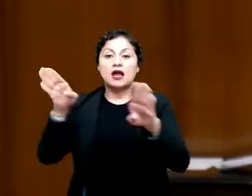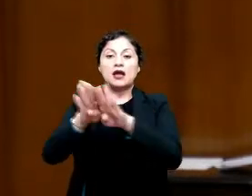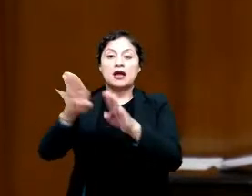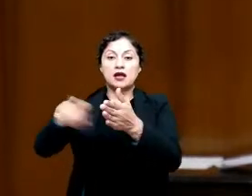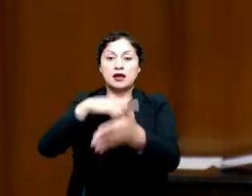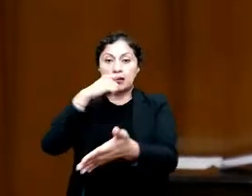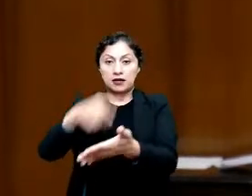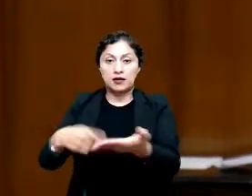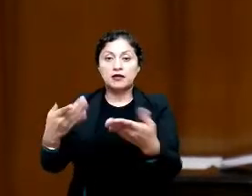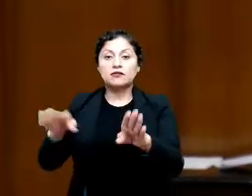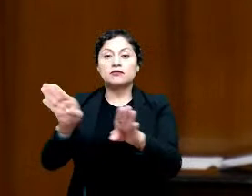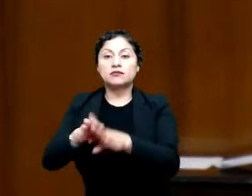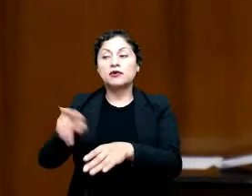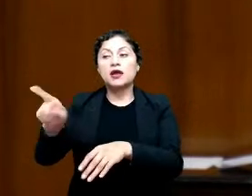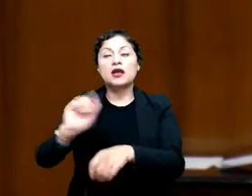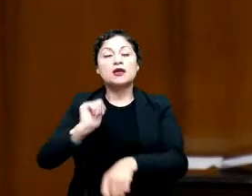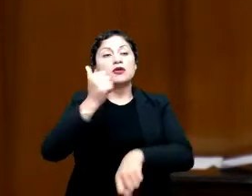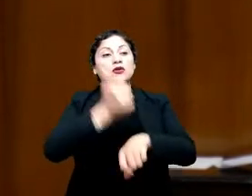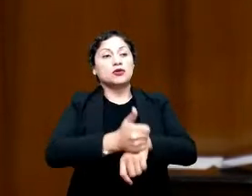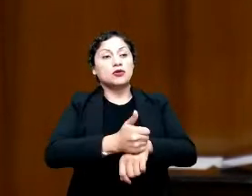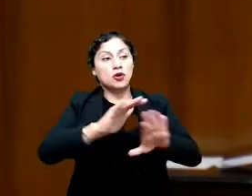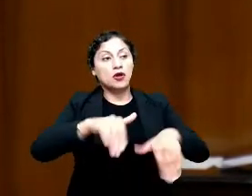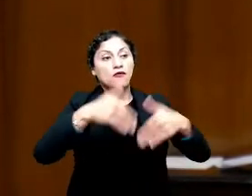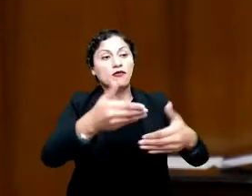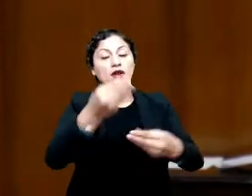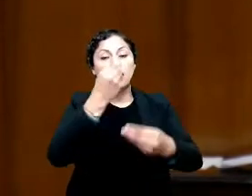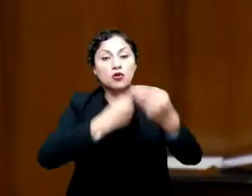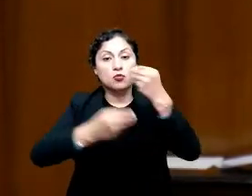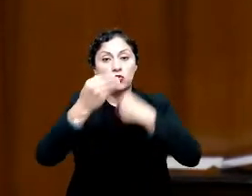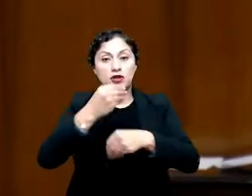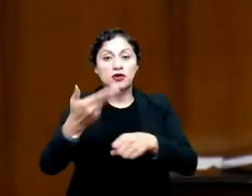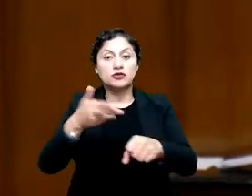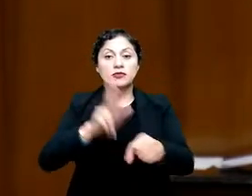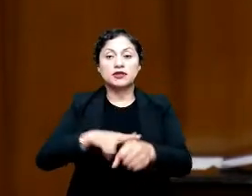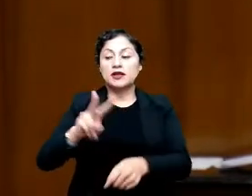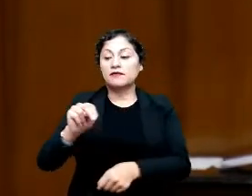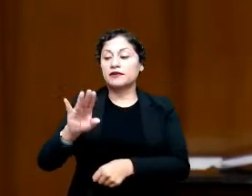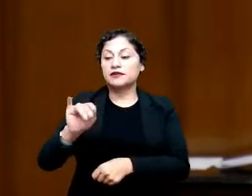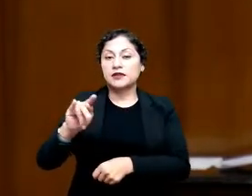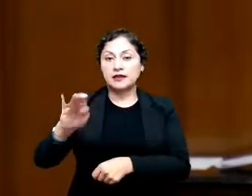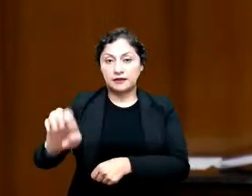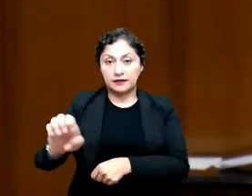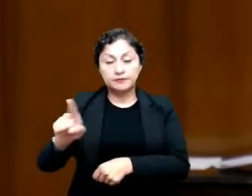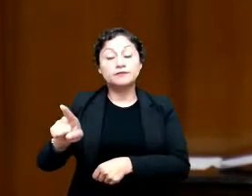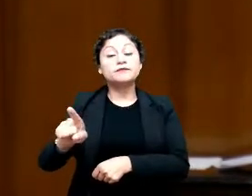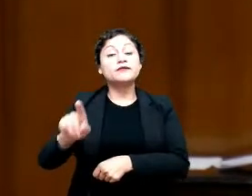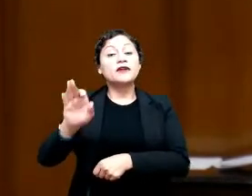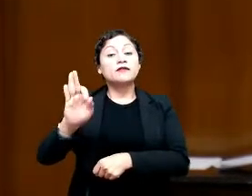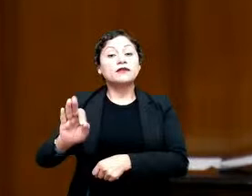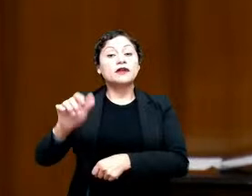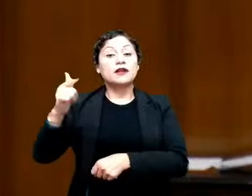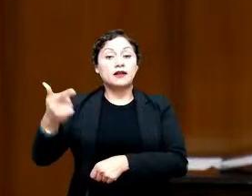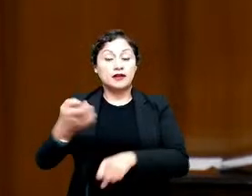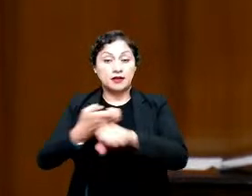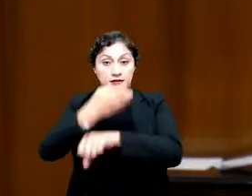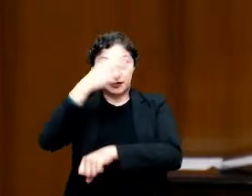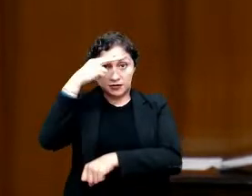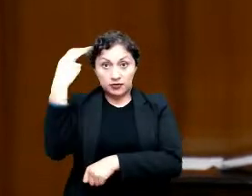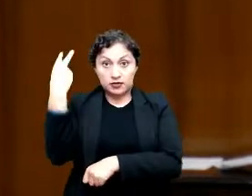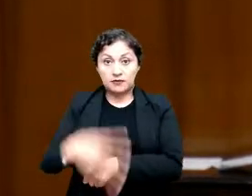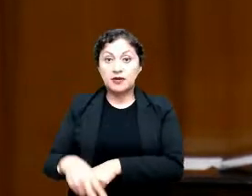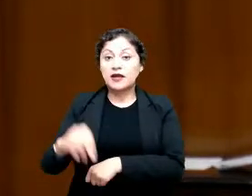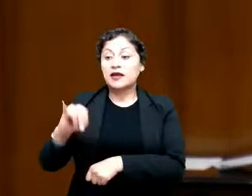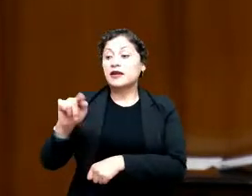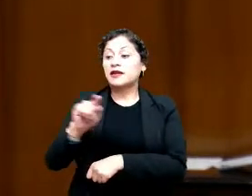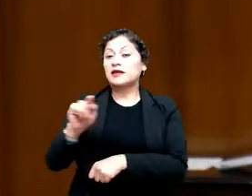instalan comedores comunitarios a las afueras del Hospital Vicente Villada. La Fiscalía Regional de Cuautitlán Izcalli da seguimiento